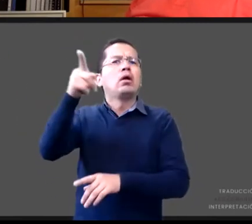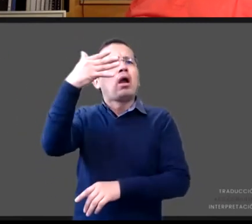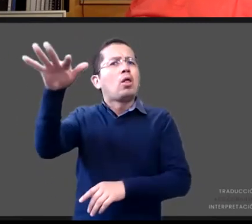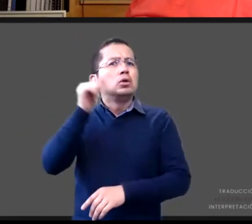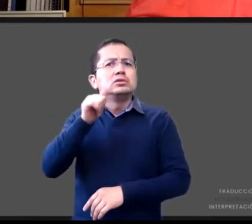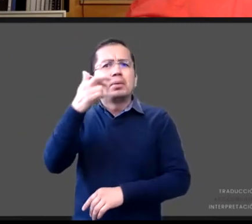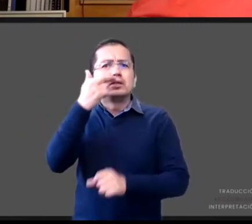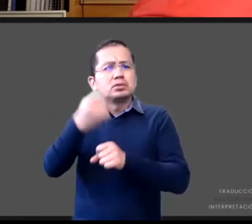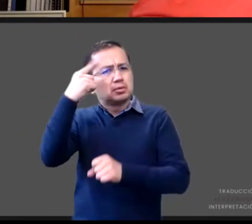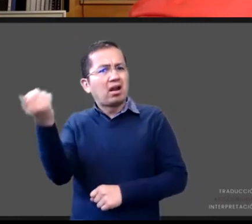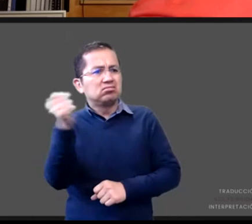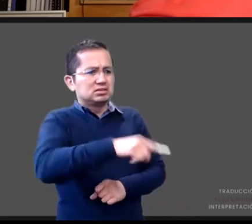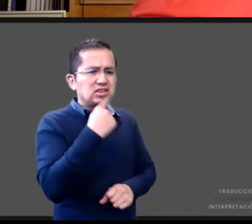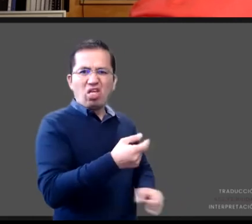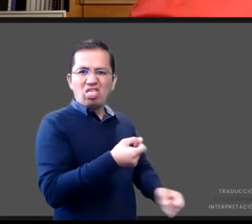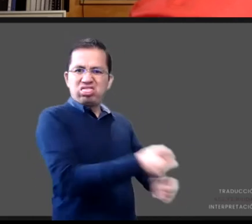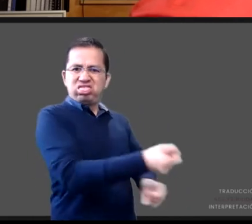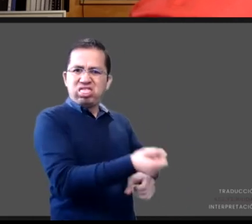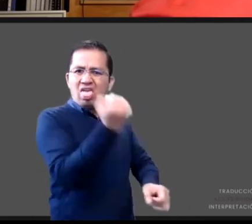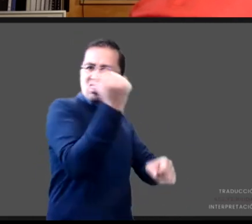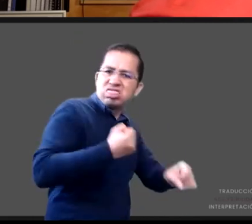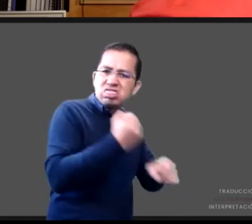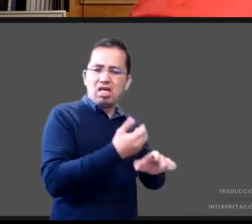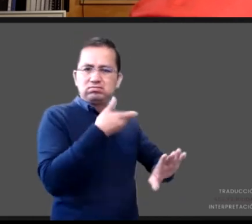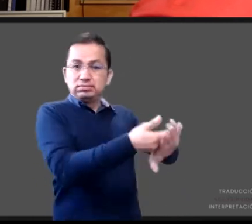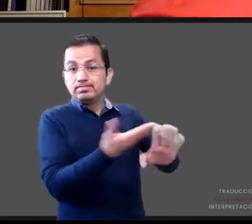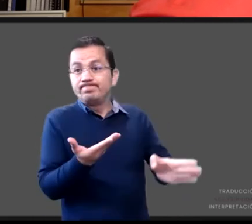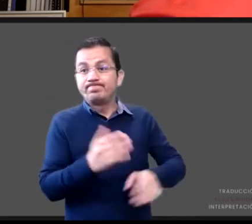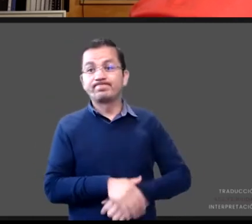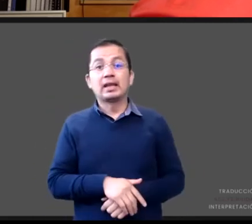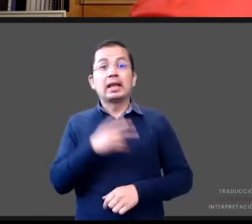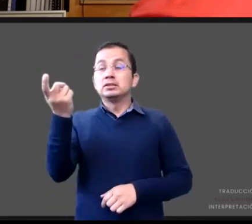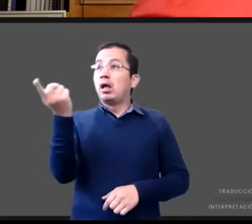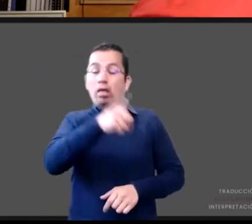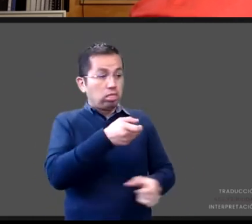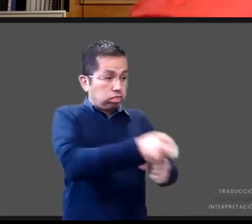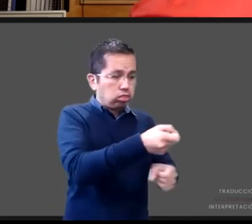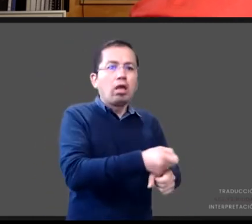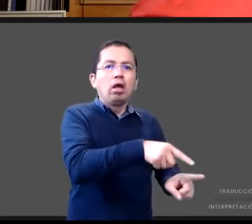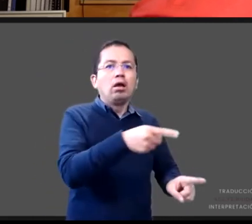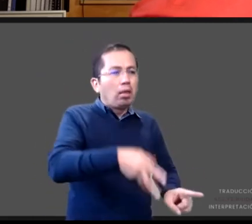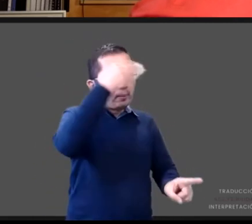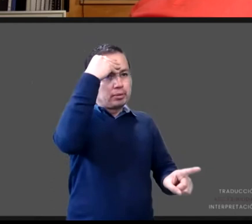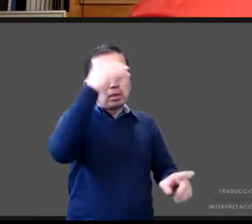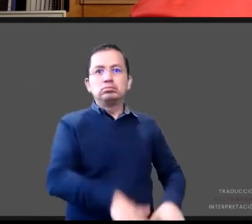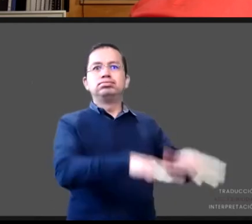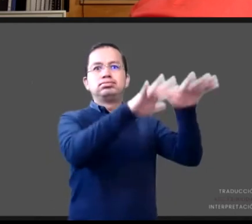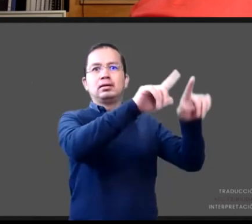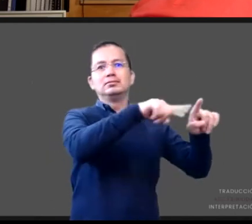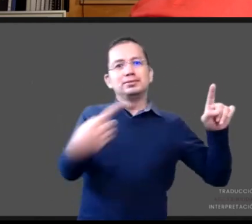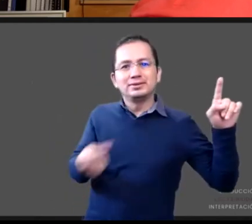la que les reproduce, les ayuda a reproducir esto como un método aprendido. Salud mental,